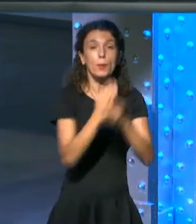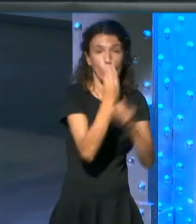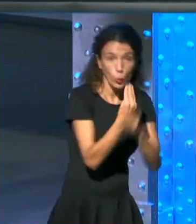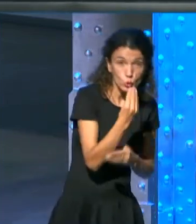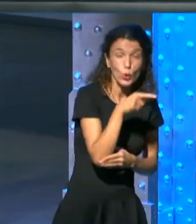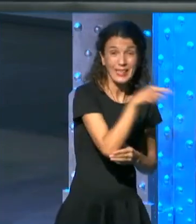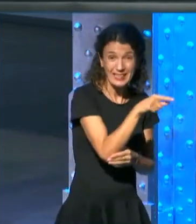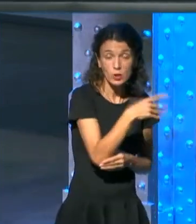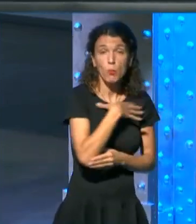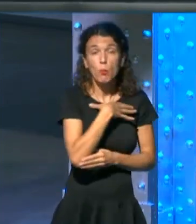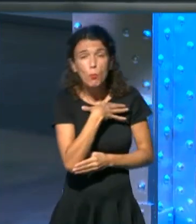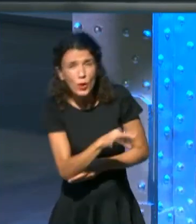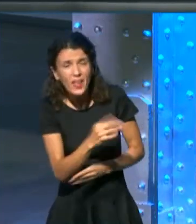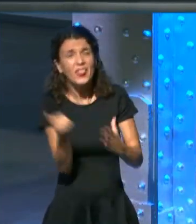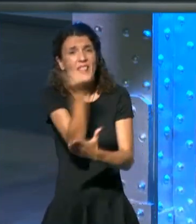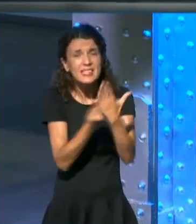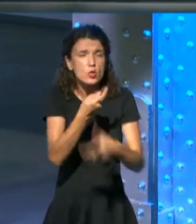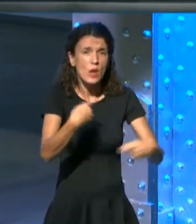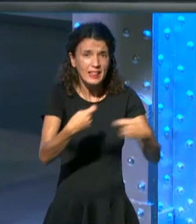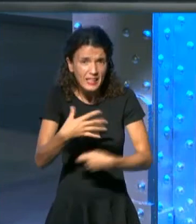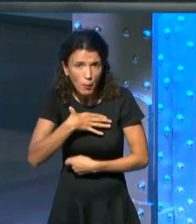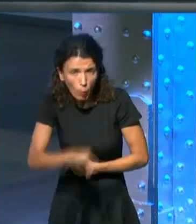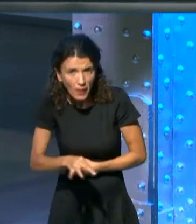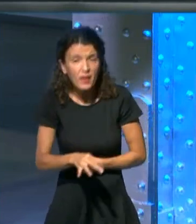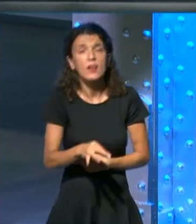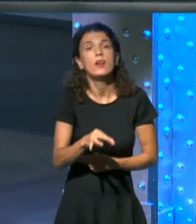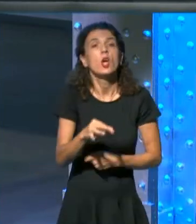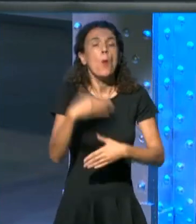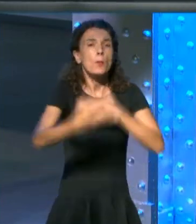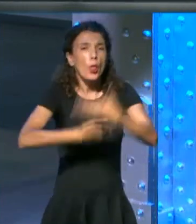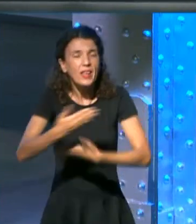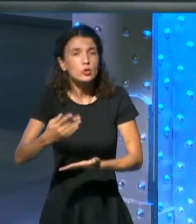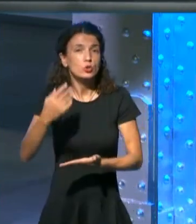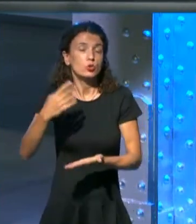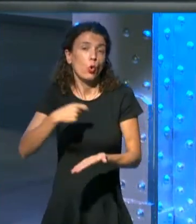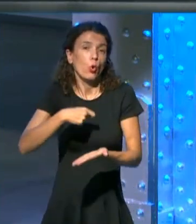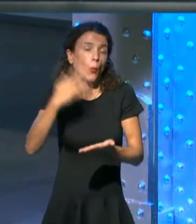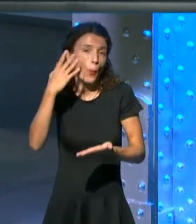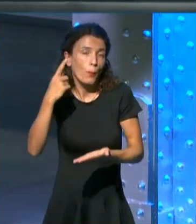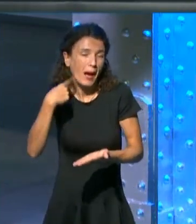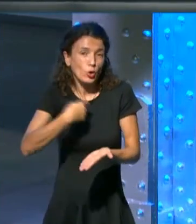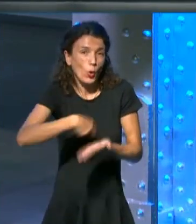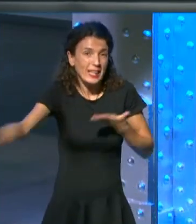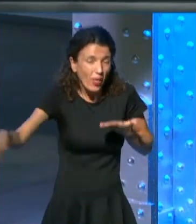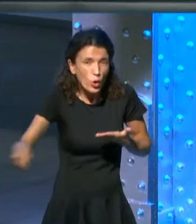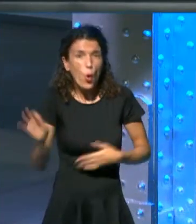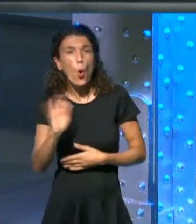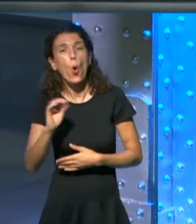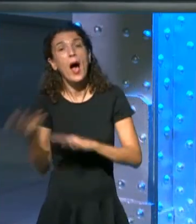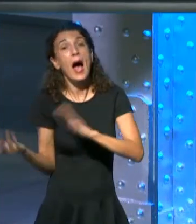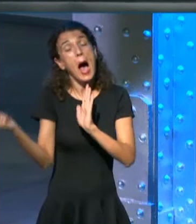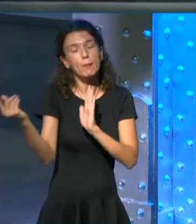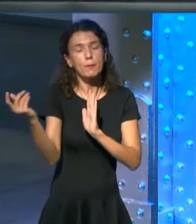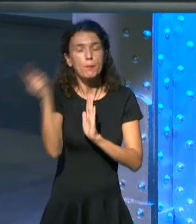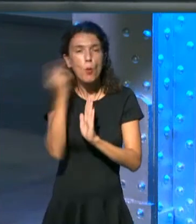ese producto puede ser el diseño de una tienda, el proceso de liquidación de cuentas de un banco o una aplicación